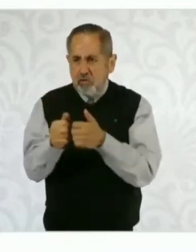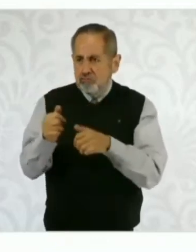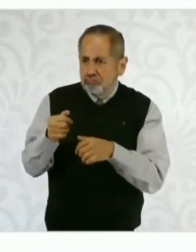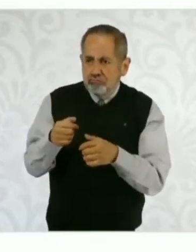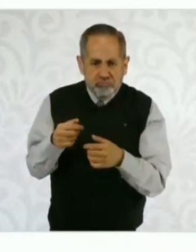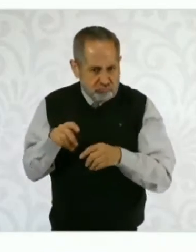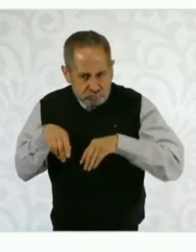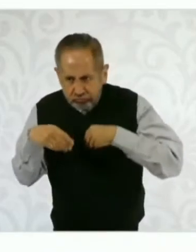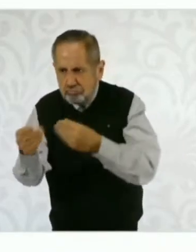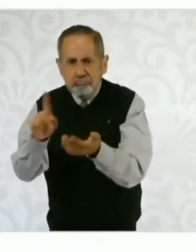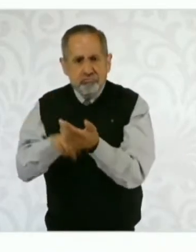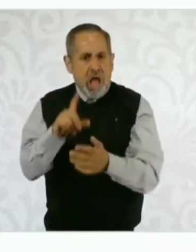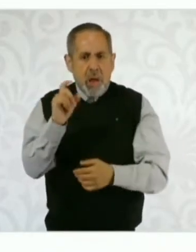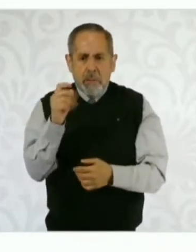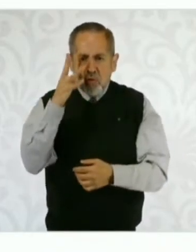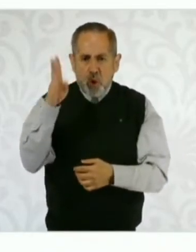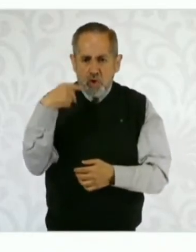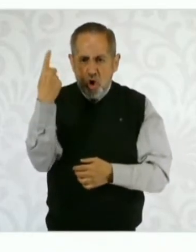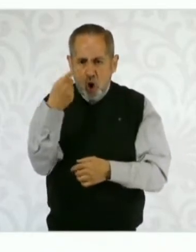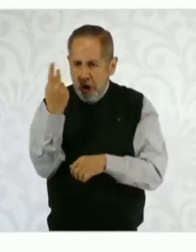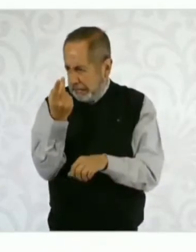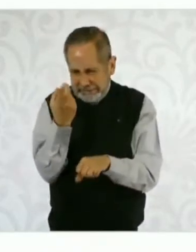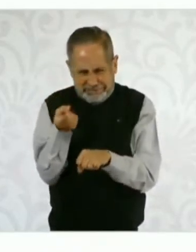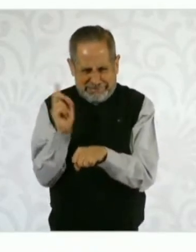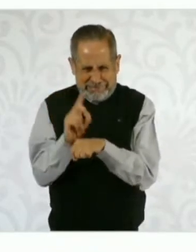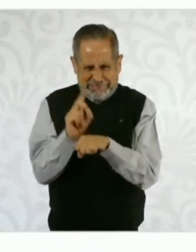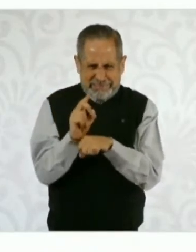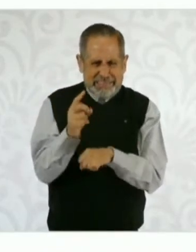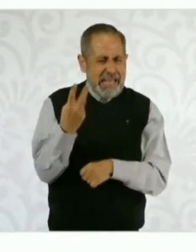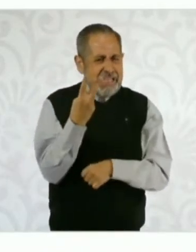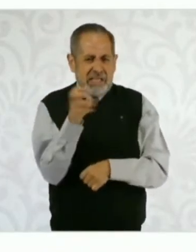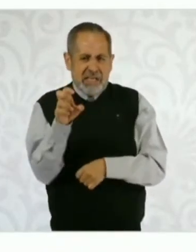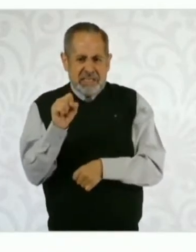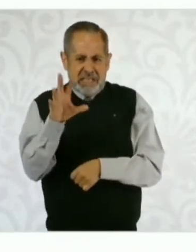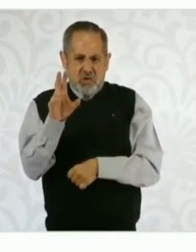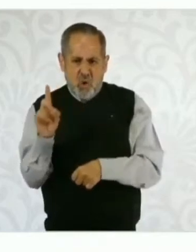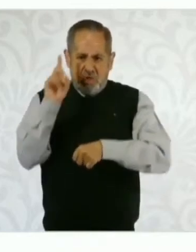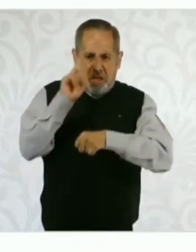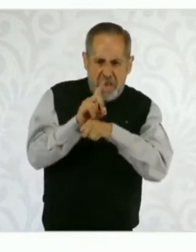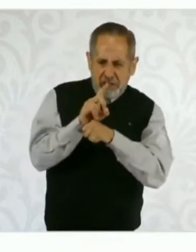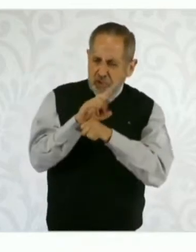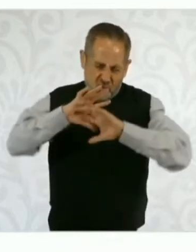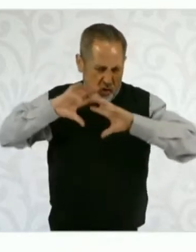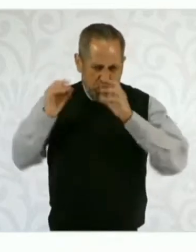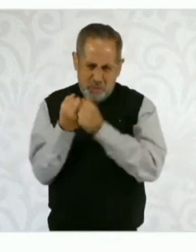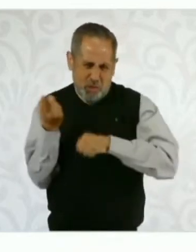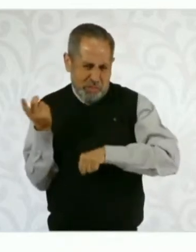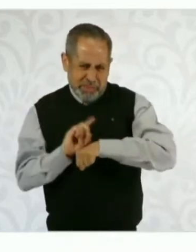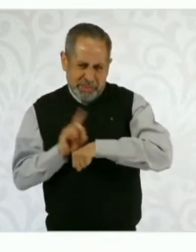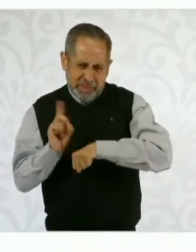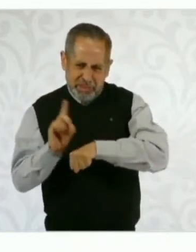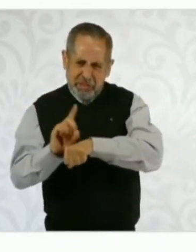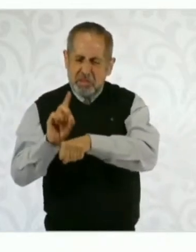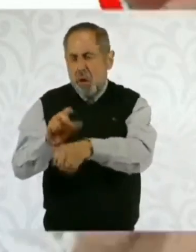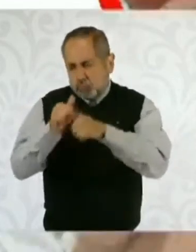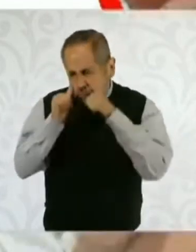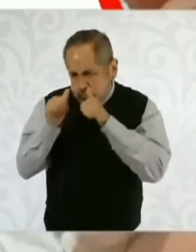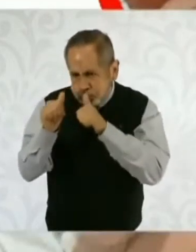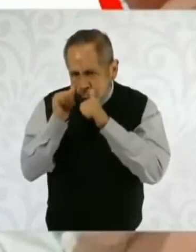y disponible las 24 horas del día y los 365 días del año. Siguiente.